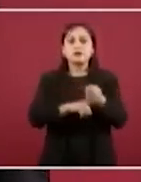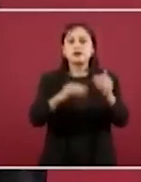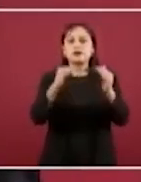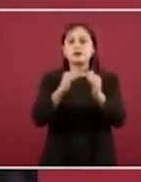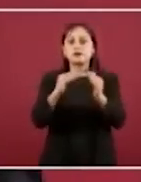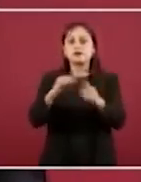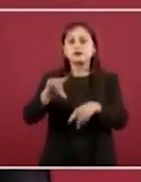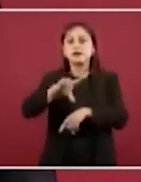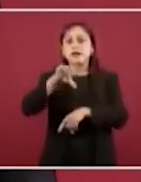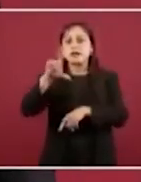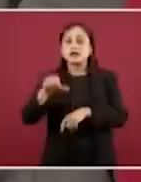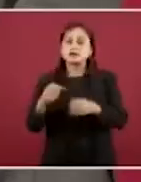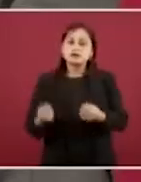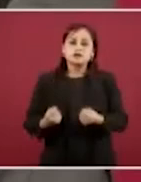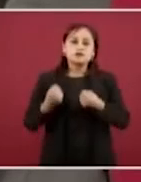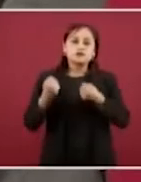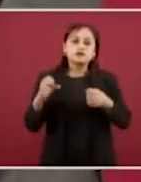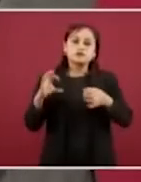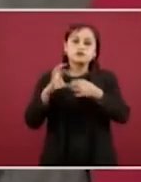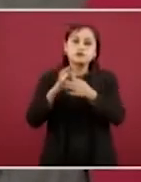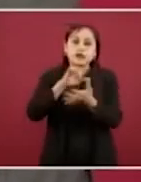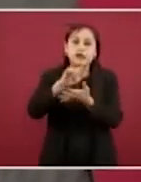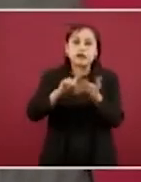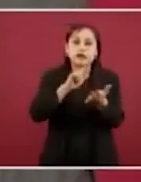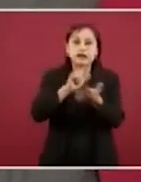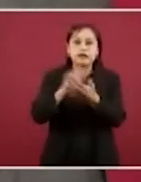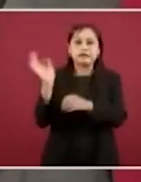Ley Federal del Trabajo y enhorabuena.